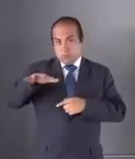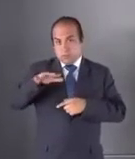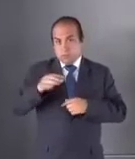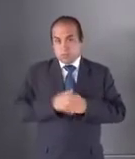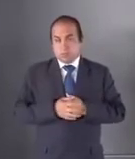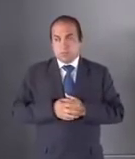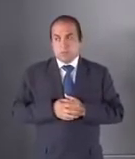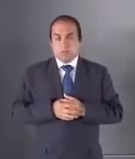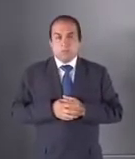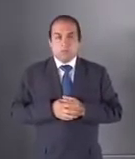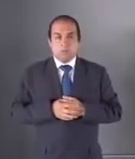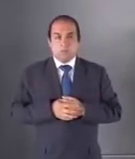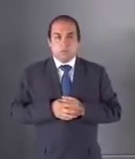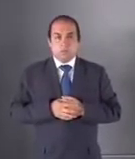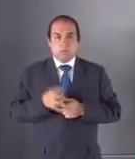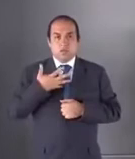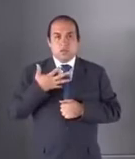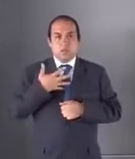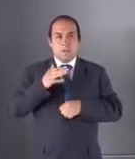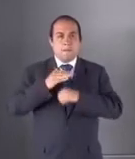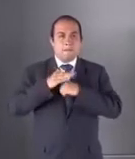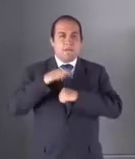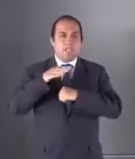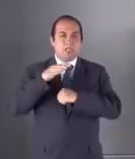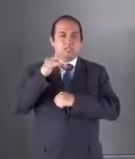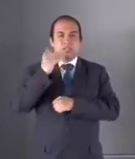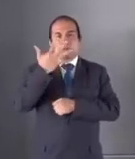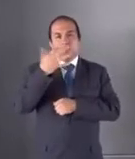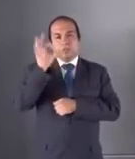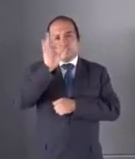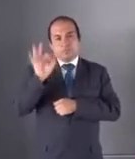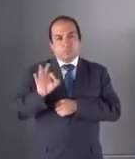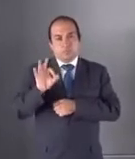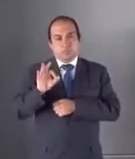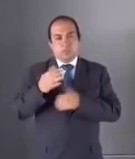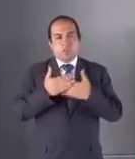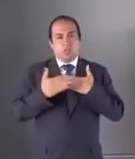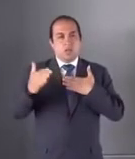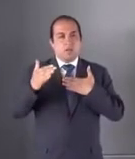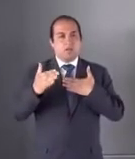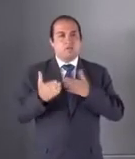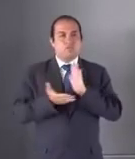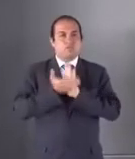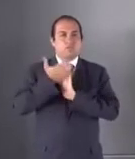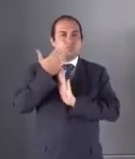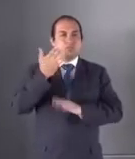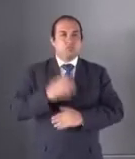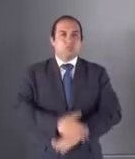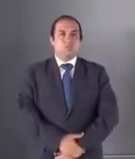Rebasa el 50% de avance físico.